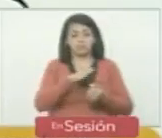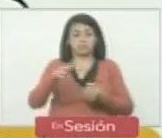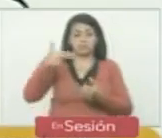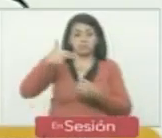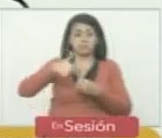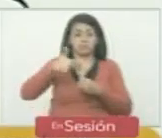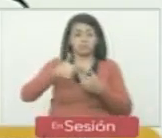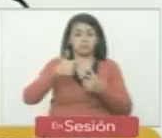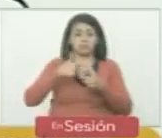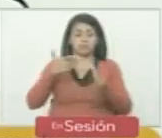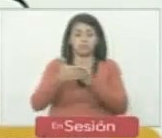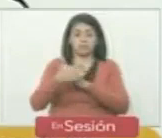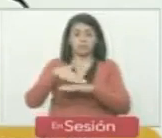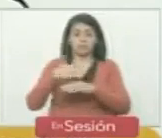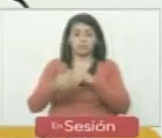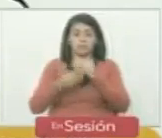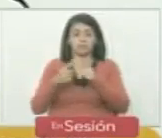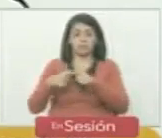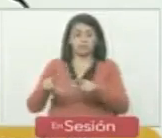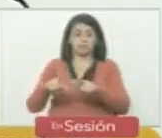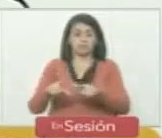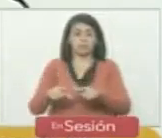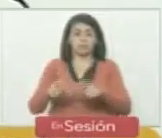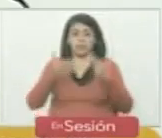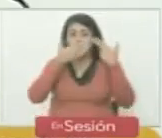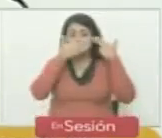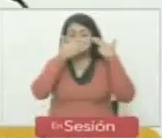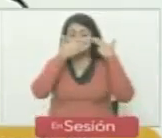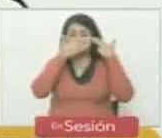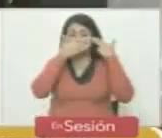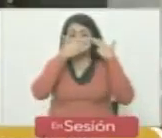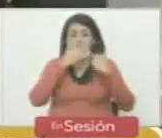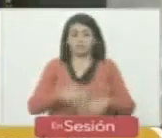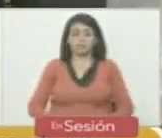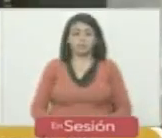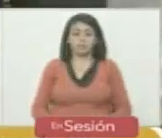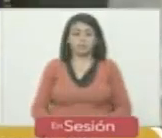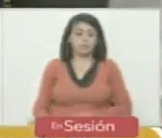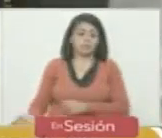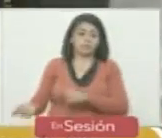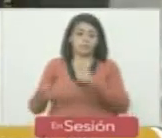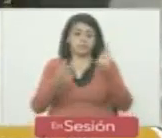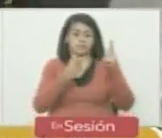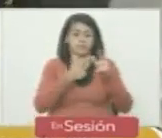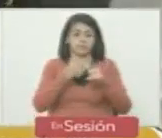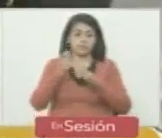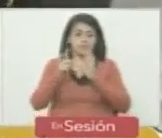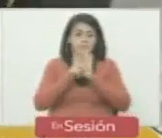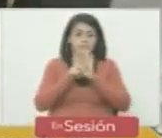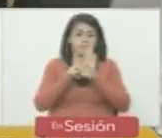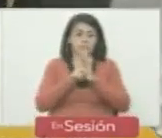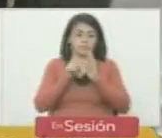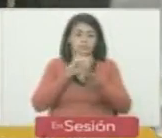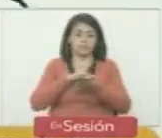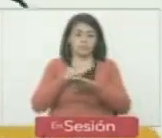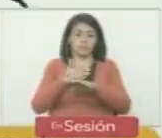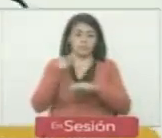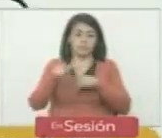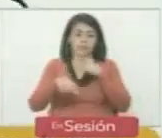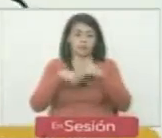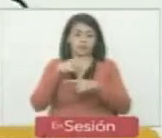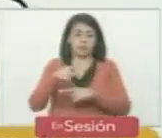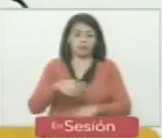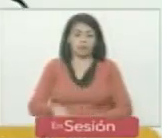reabastecer combustible es secuestrado y deportado ilegalmente